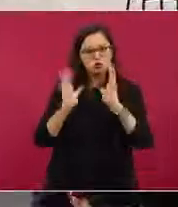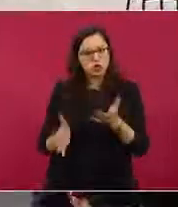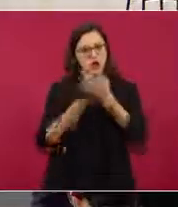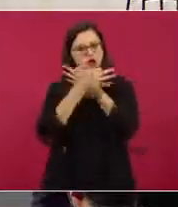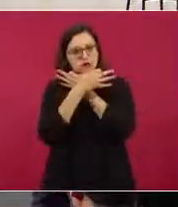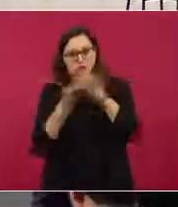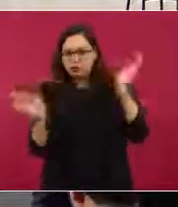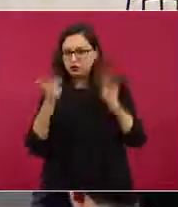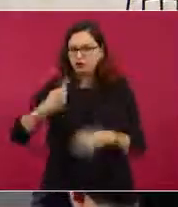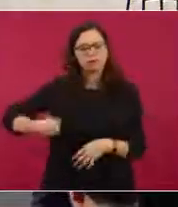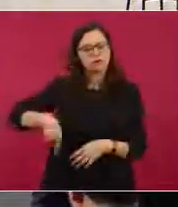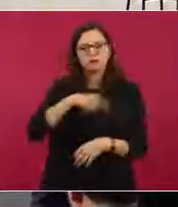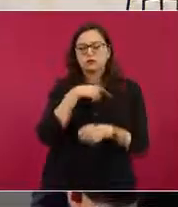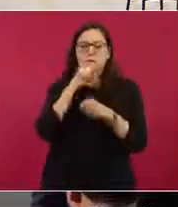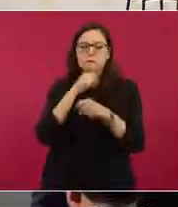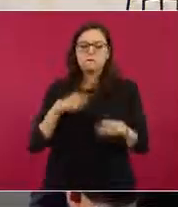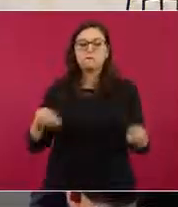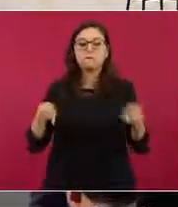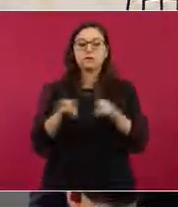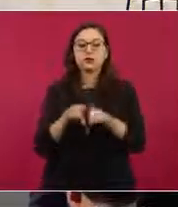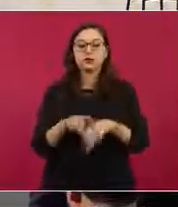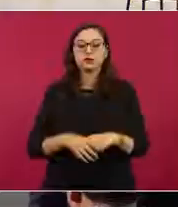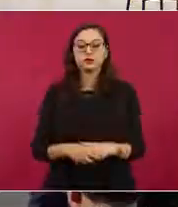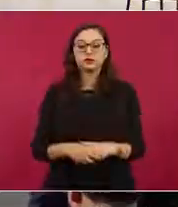instancias multilaterales.